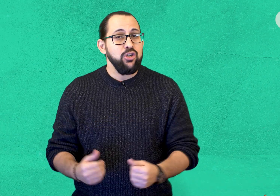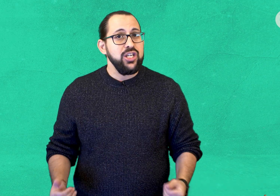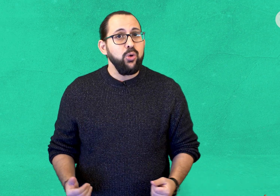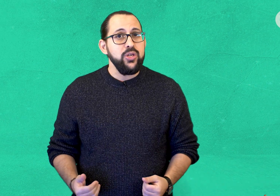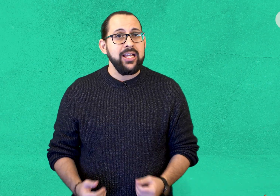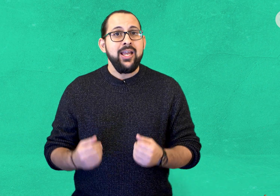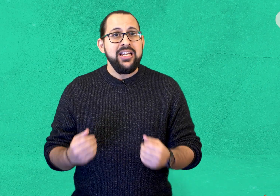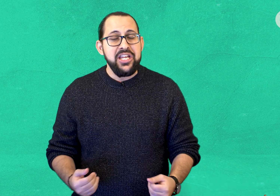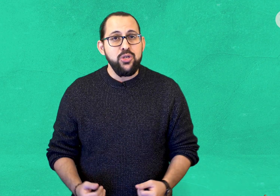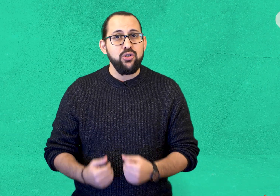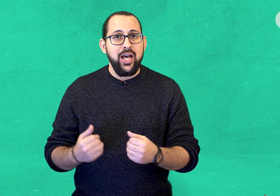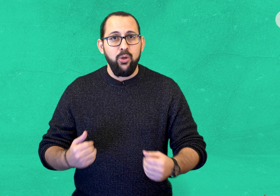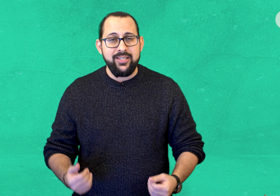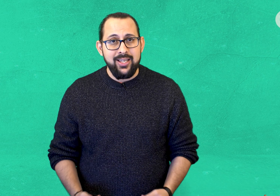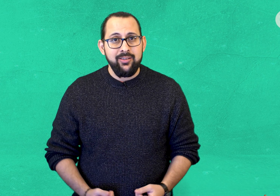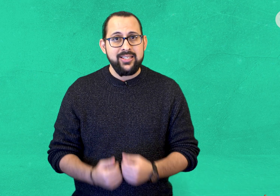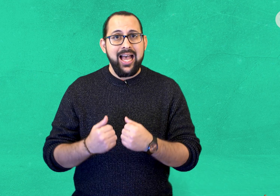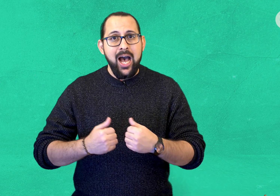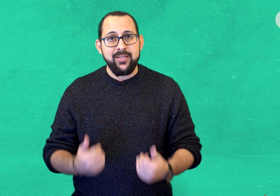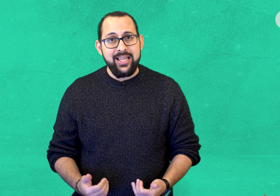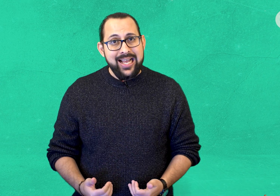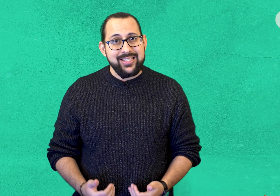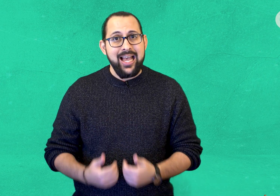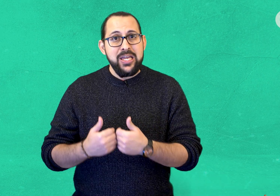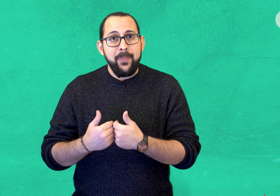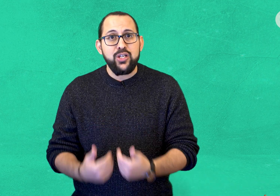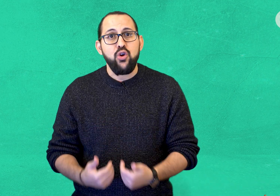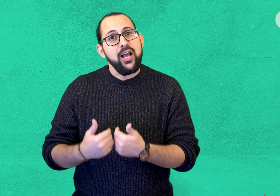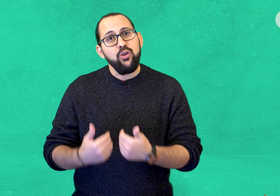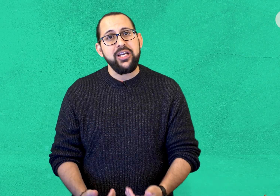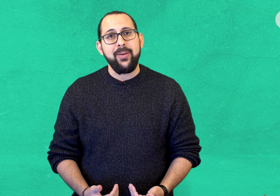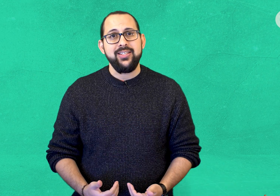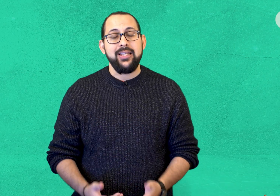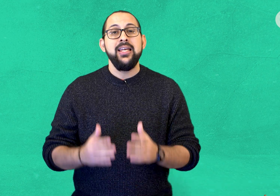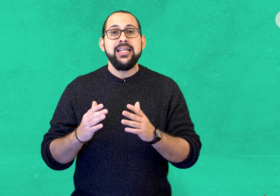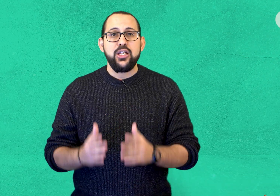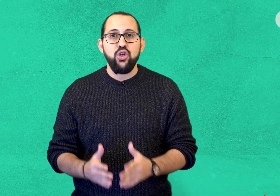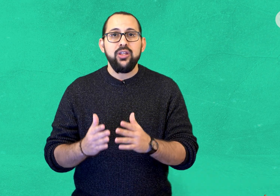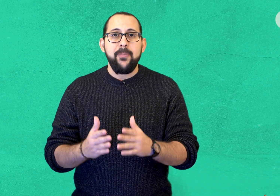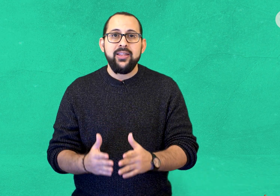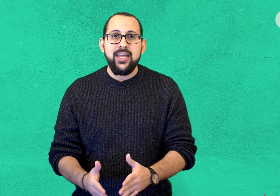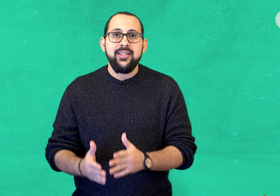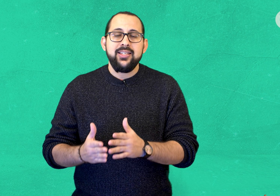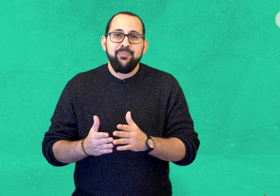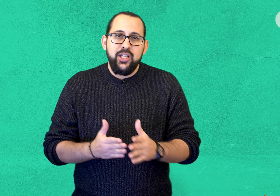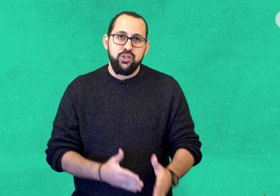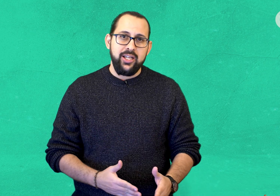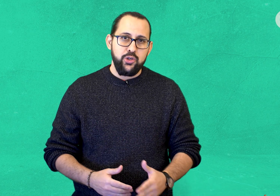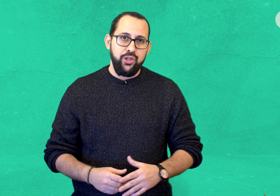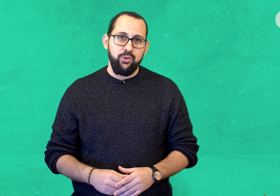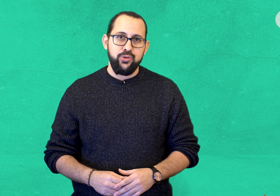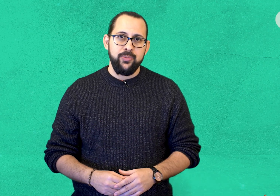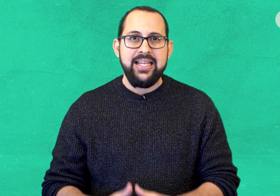que no se incluyen niños, adolescentes, amas de casa y personas con discapacidad que son dependientes de